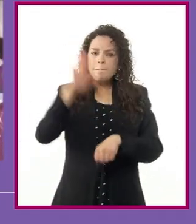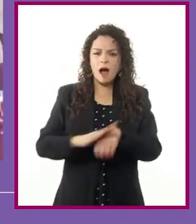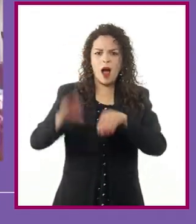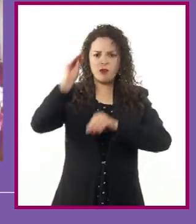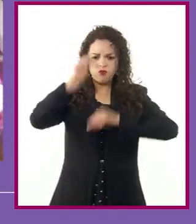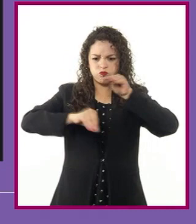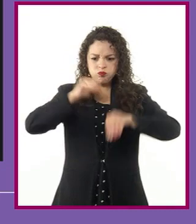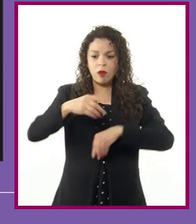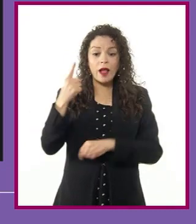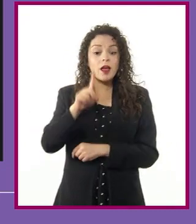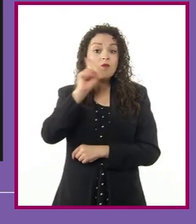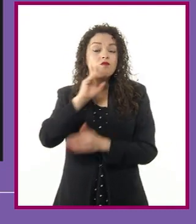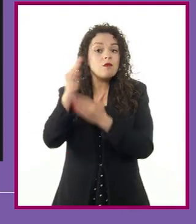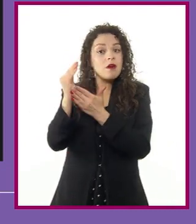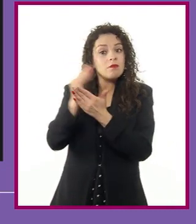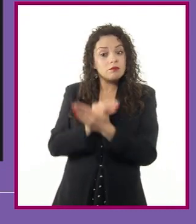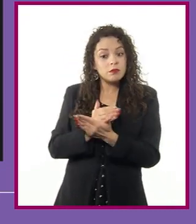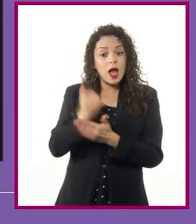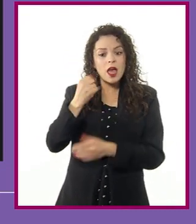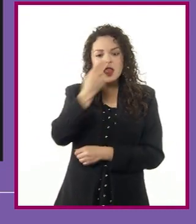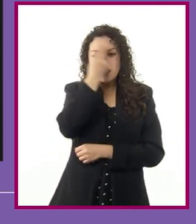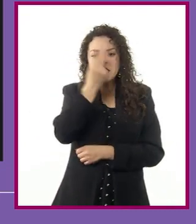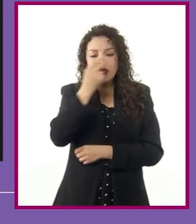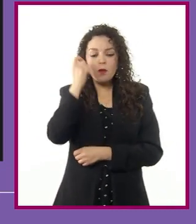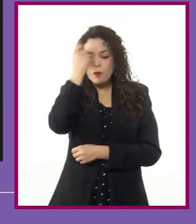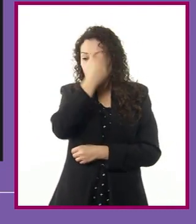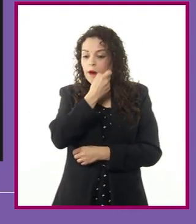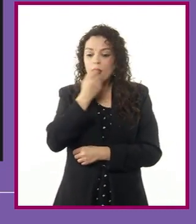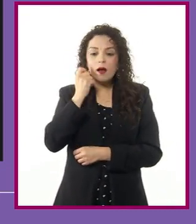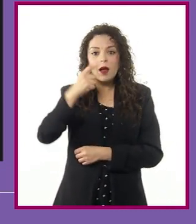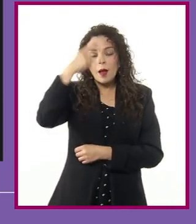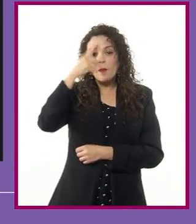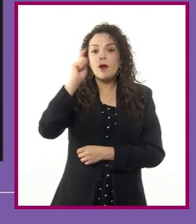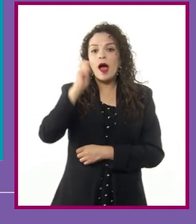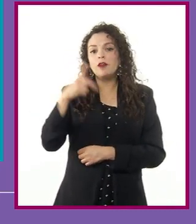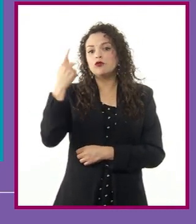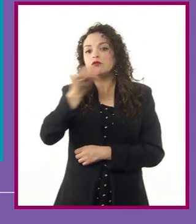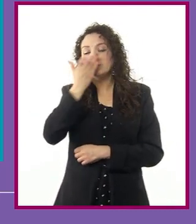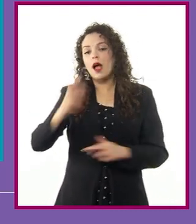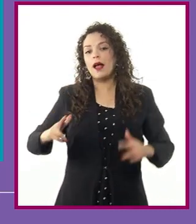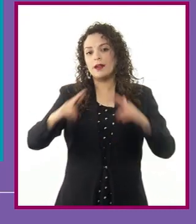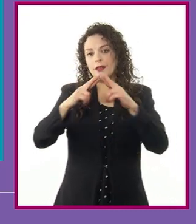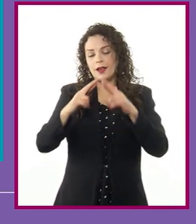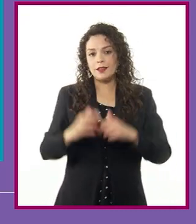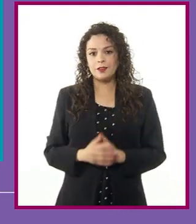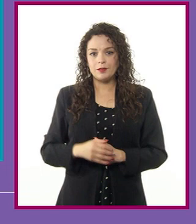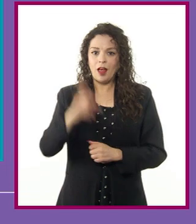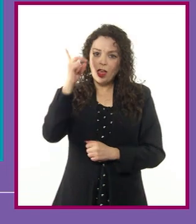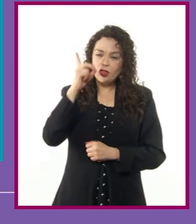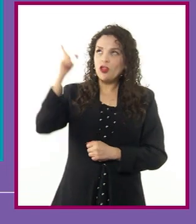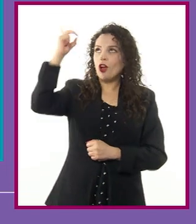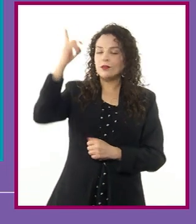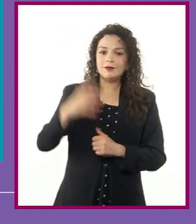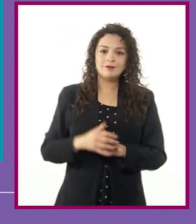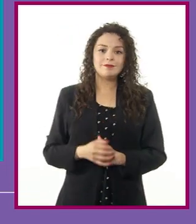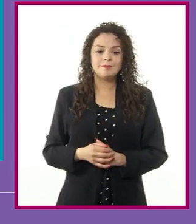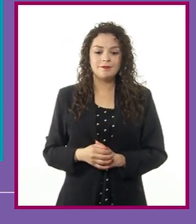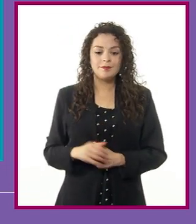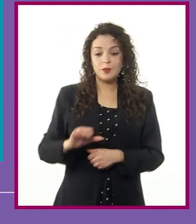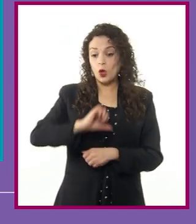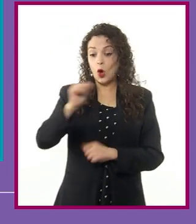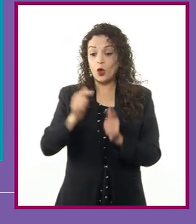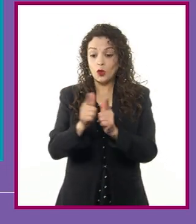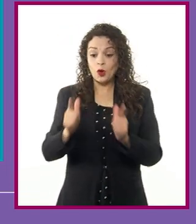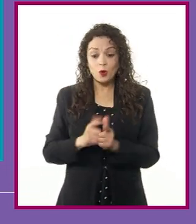las mujeres y que se pintan dibujos simbólicos para las ceremonias rituales? Ahora vamos con otro